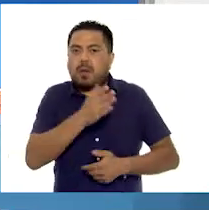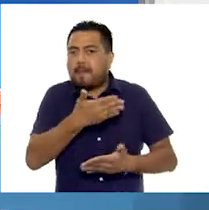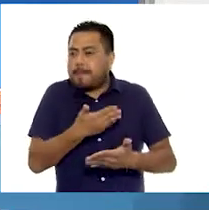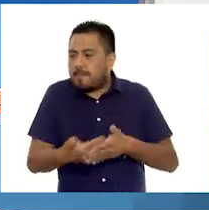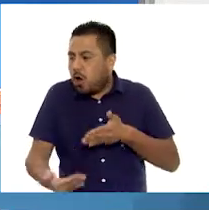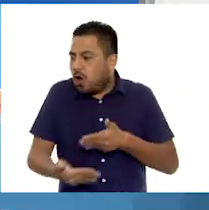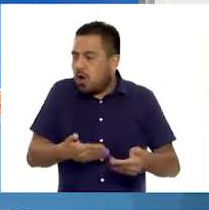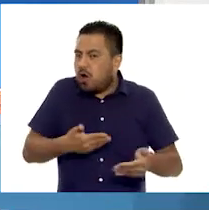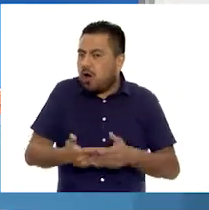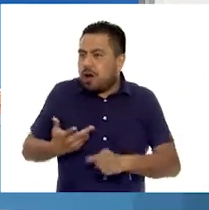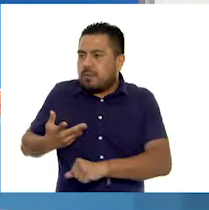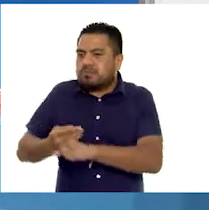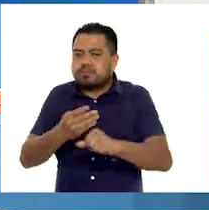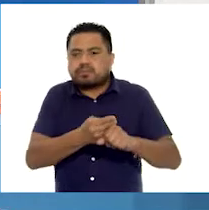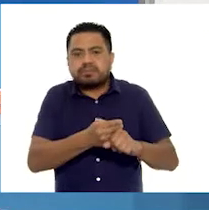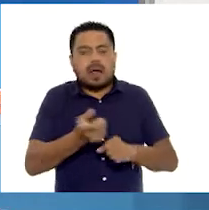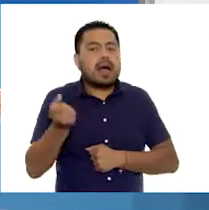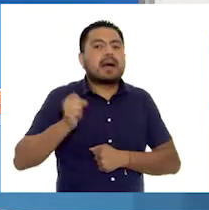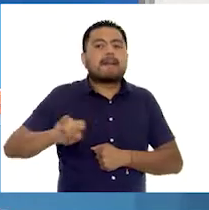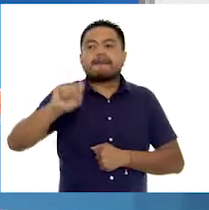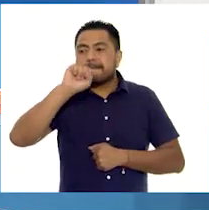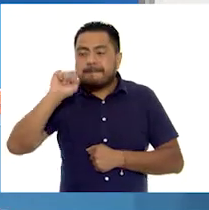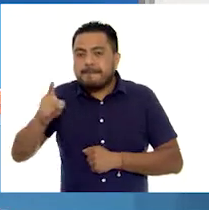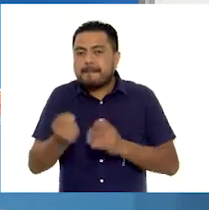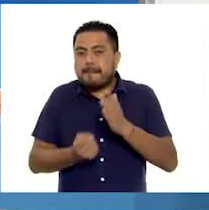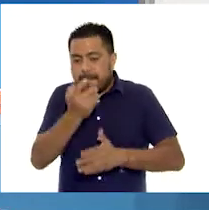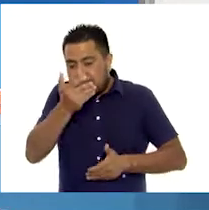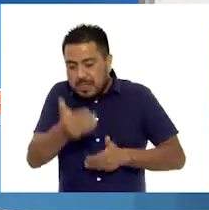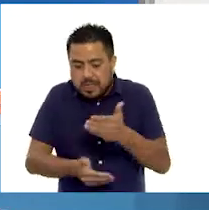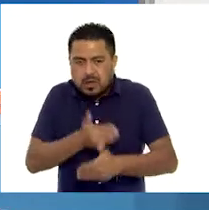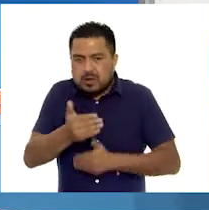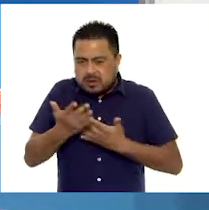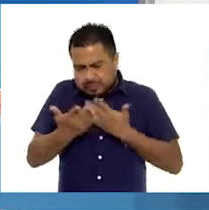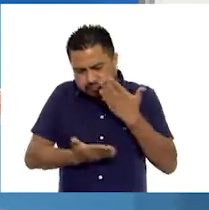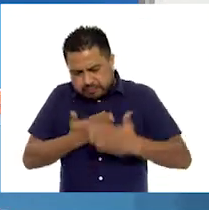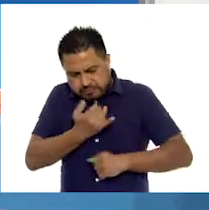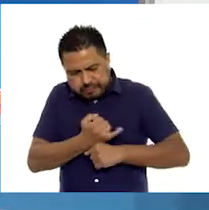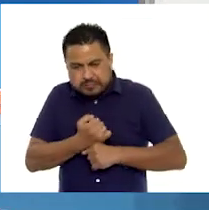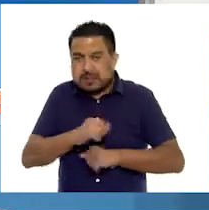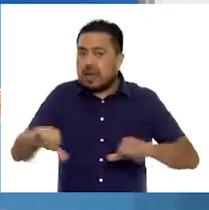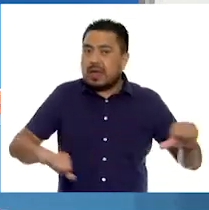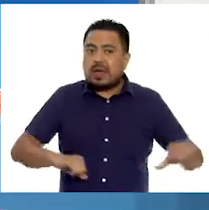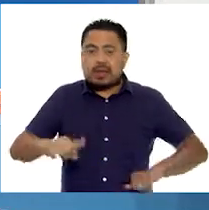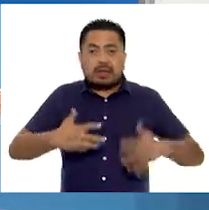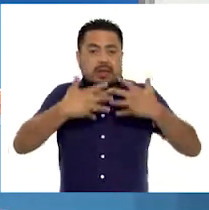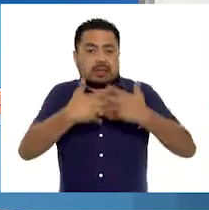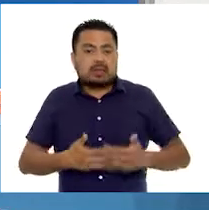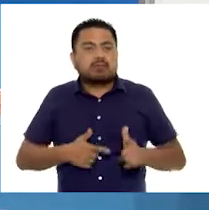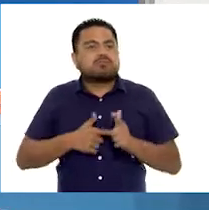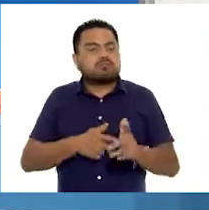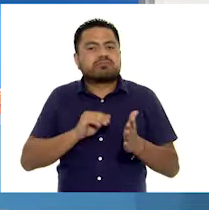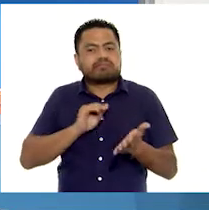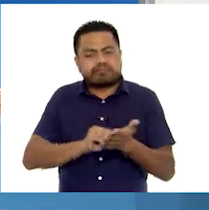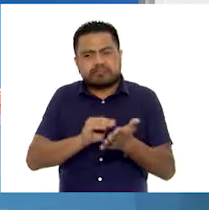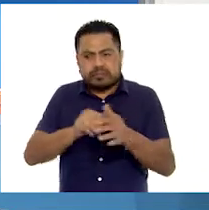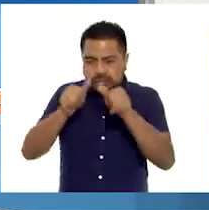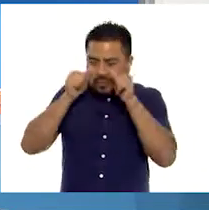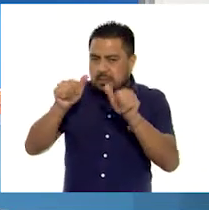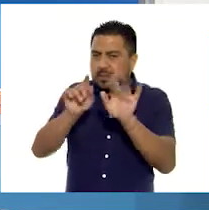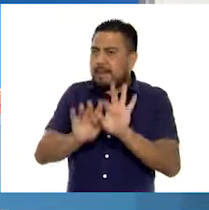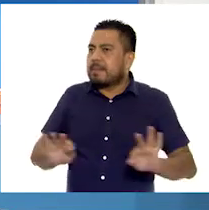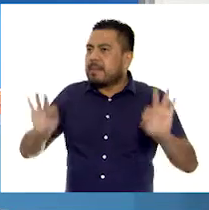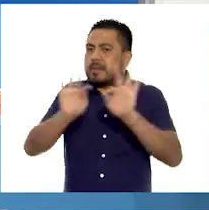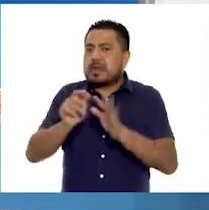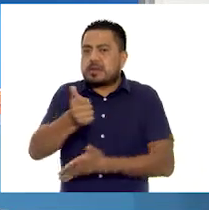de tal forma que también en esta nueva etapa que estamos estudiando la actividad industrial seguía concentrada sólo en las principales